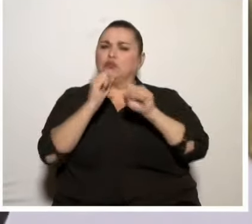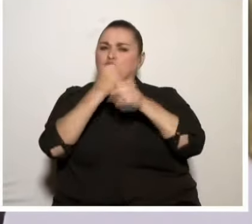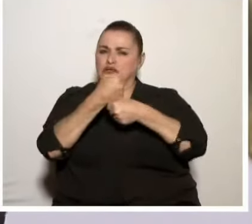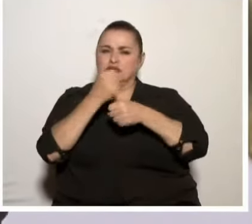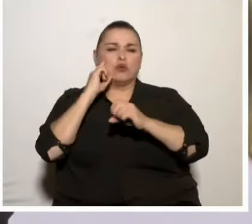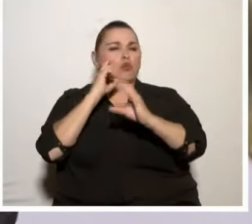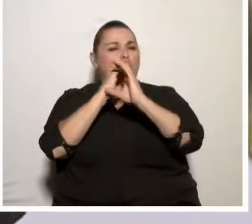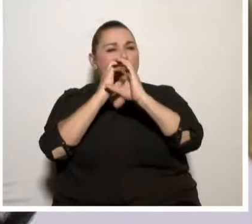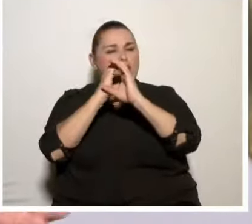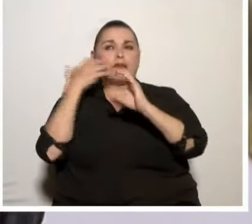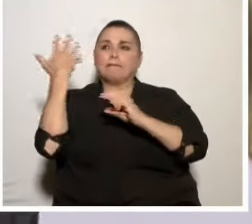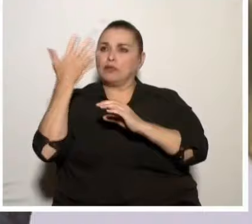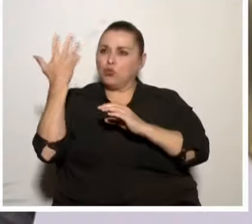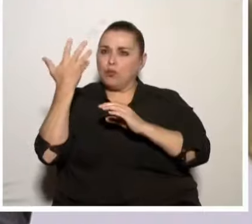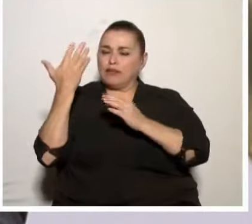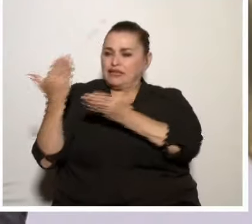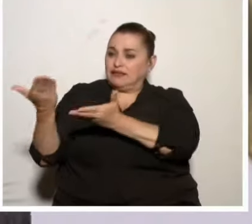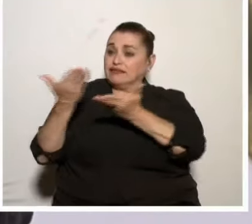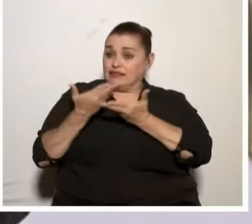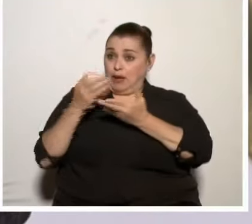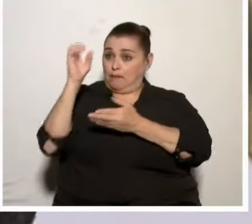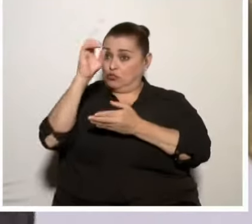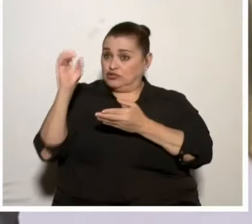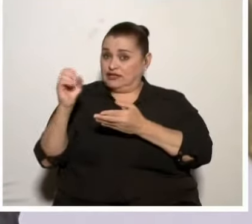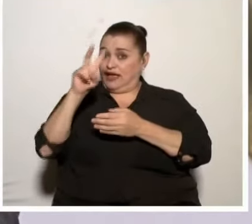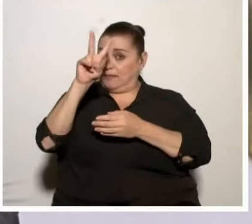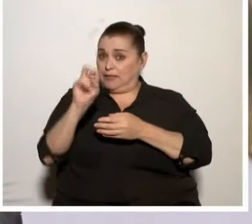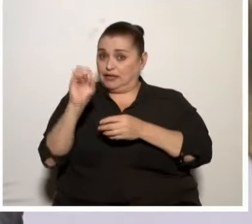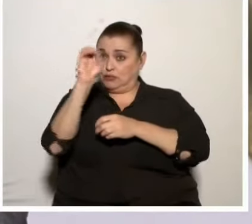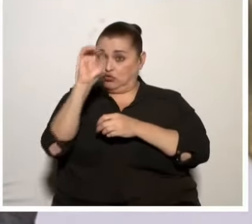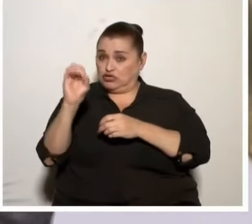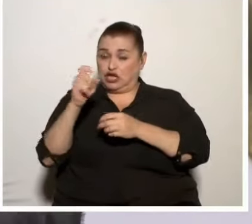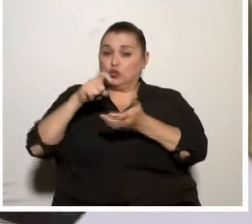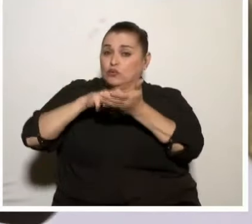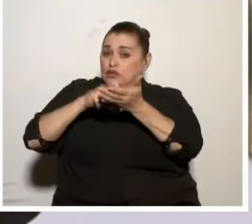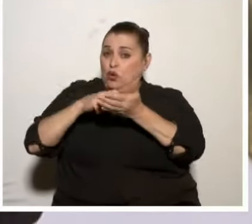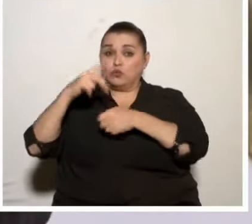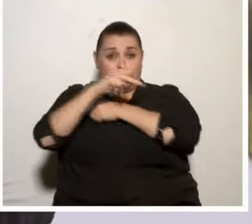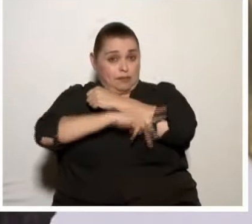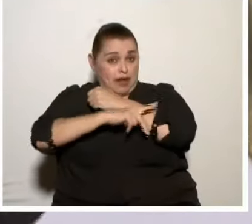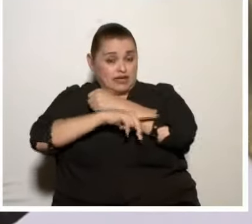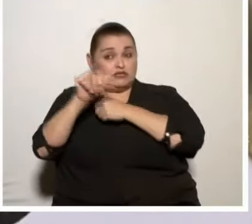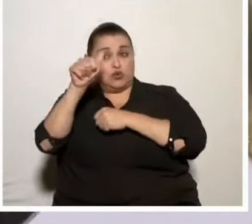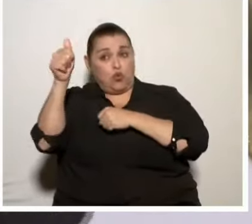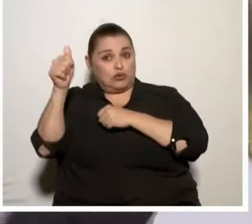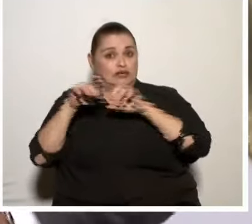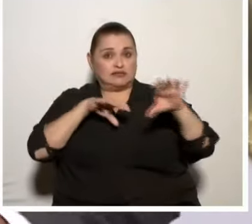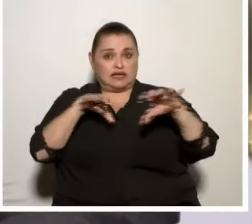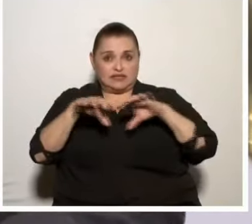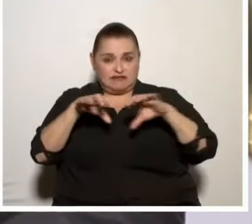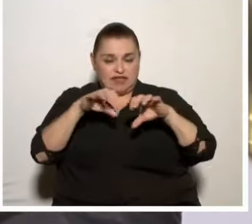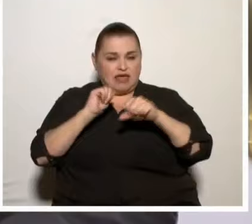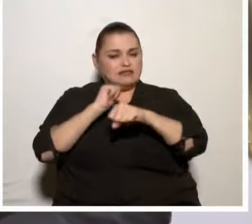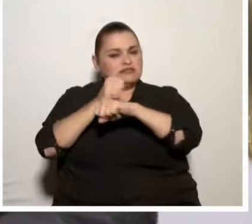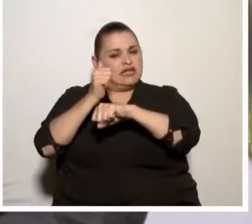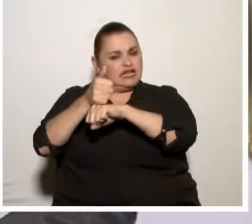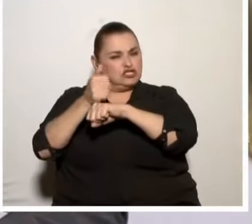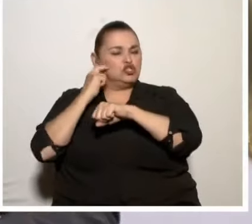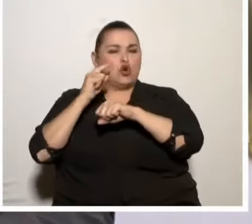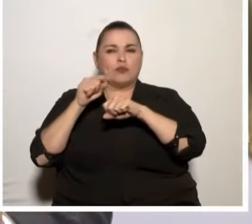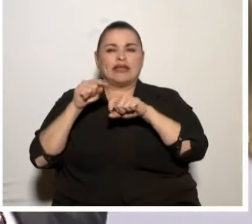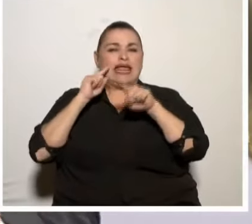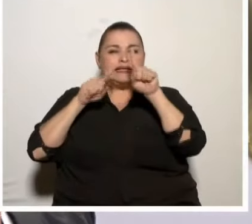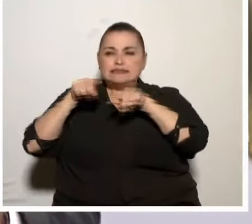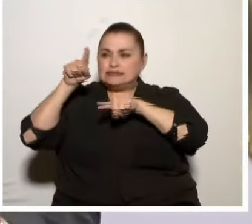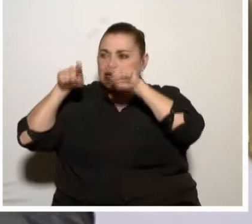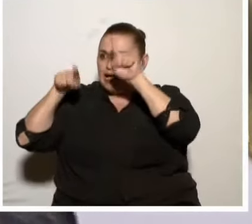medio ambiente, que genera ese porcentaje que le mencioné, el 20% de la deuda del país. Otras actividades como la instalación de los escáneres que